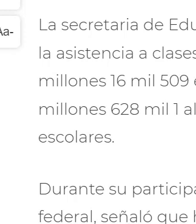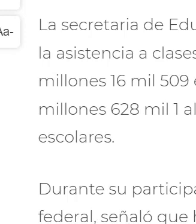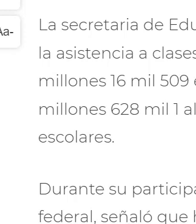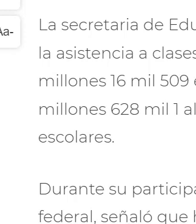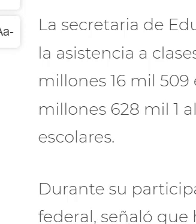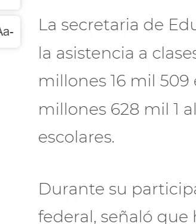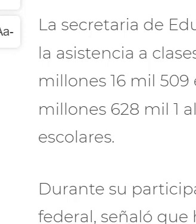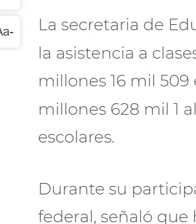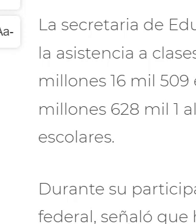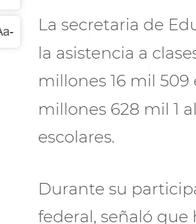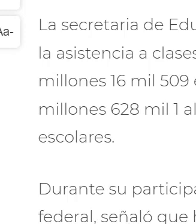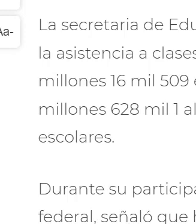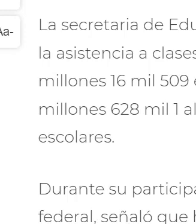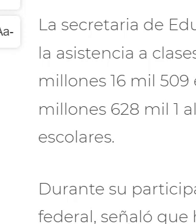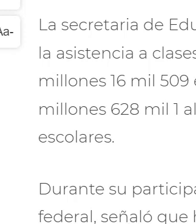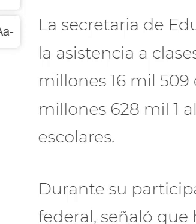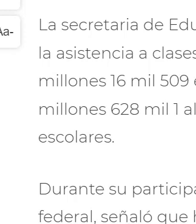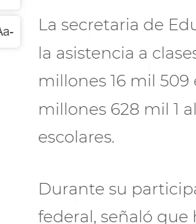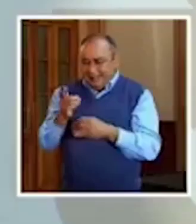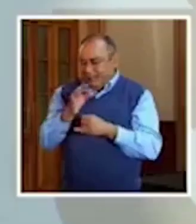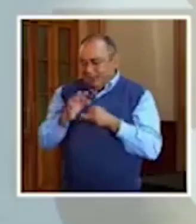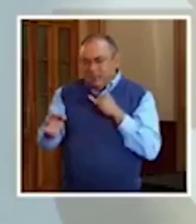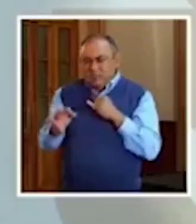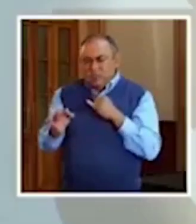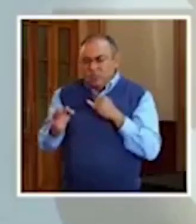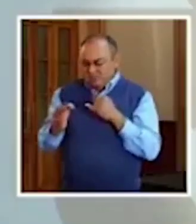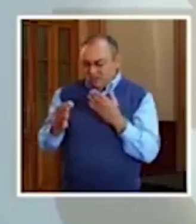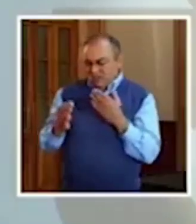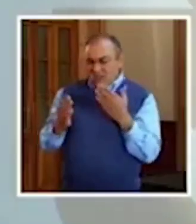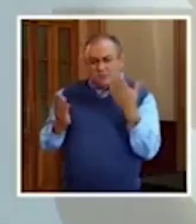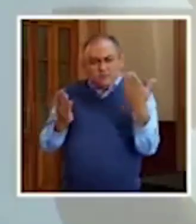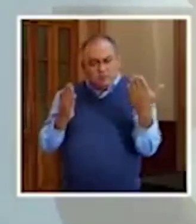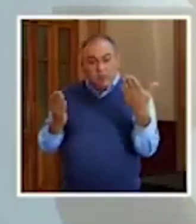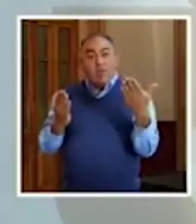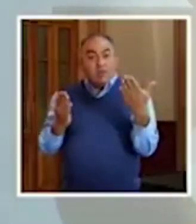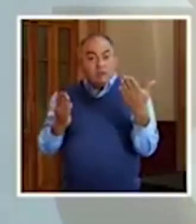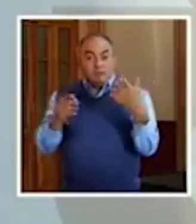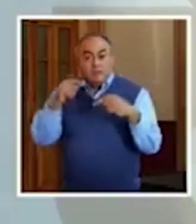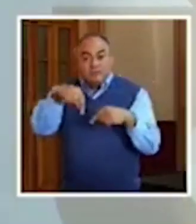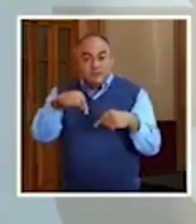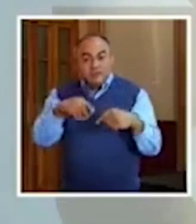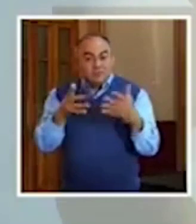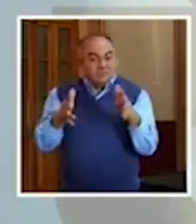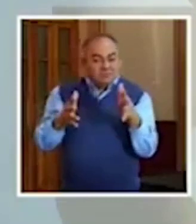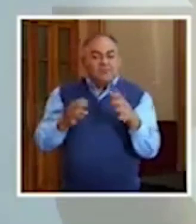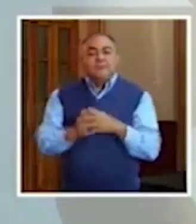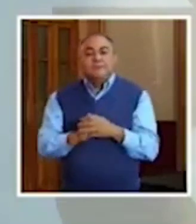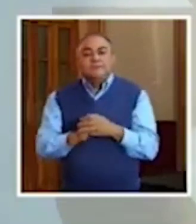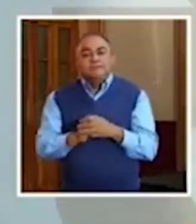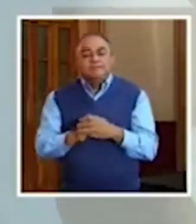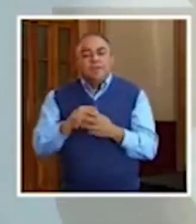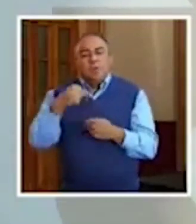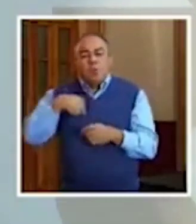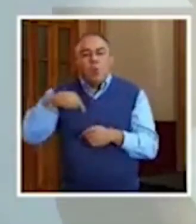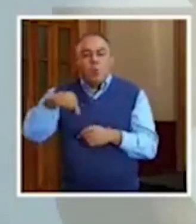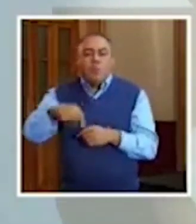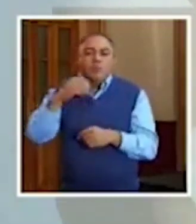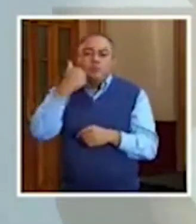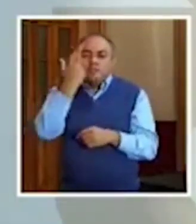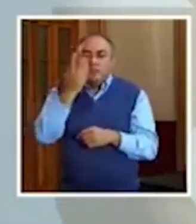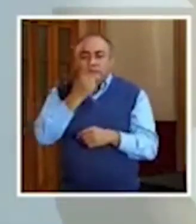tardes, buenas noches y buenas madrugadas. Bye. Hoy quiero decirle a todo Nuevo León